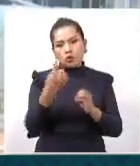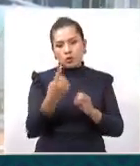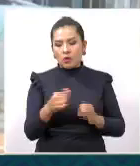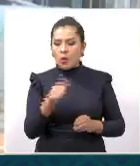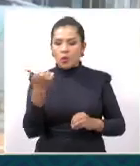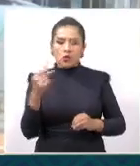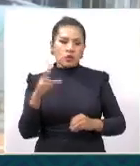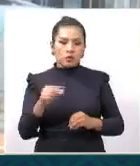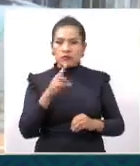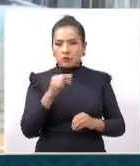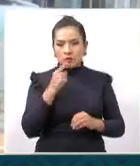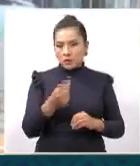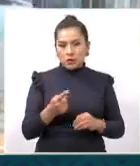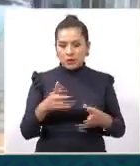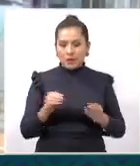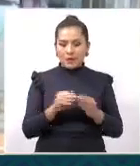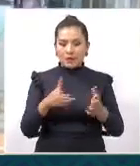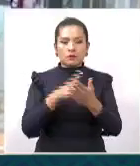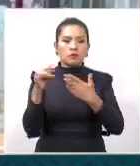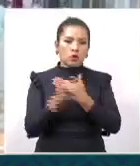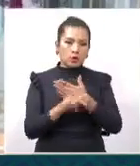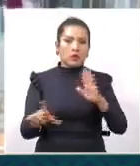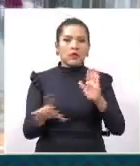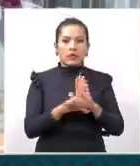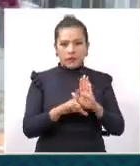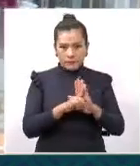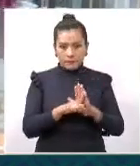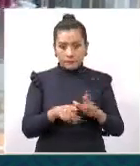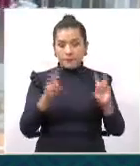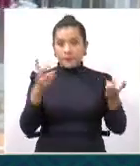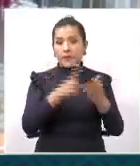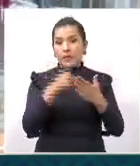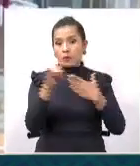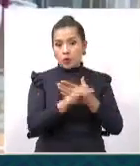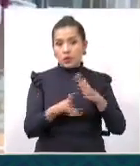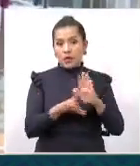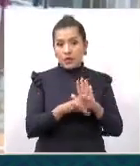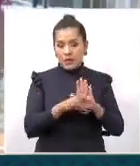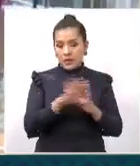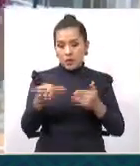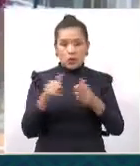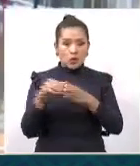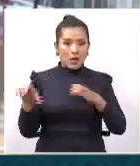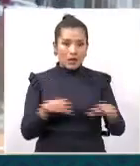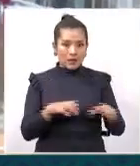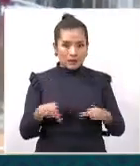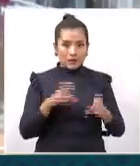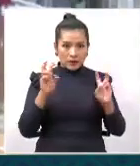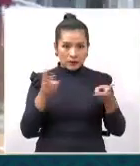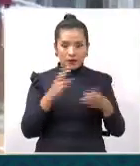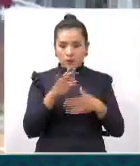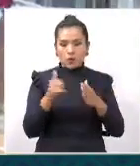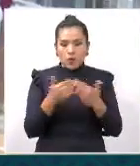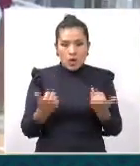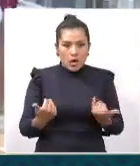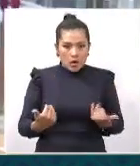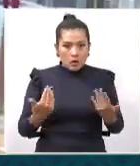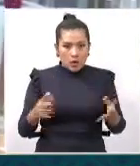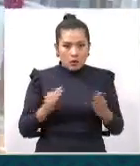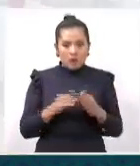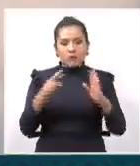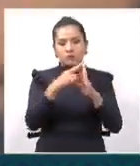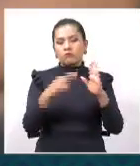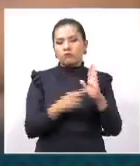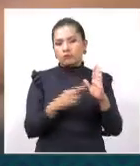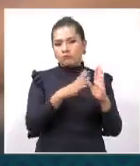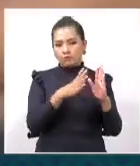no. Dice el proyecto de ley. En ese sentido, el proyecto de ley que fue remitido por el órgano ejecutivo actualmente está en vigencia y ya fue reglamentado también por el